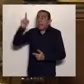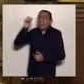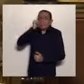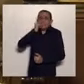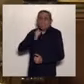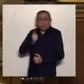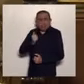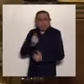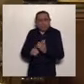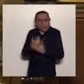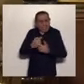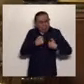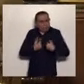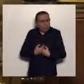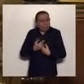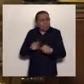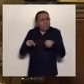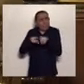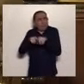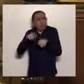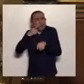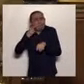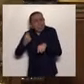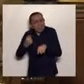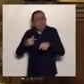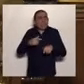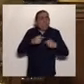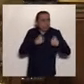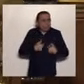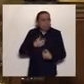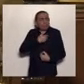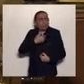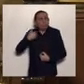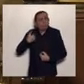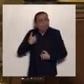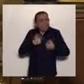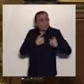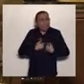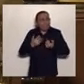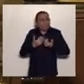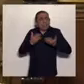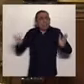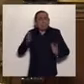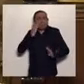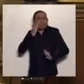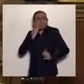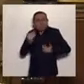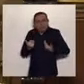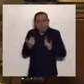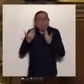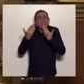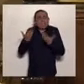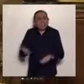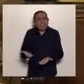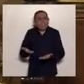Señor quiere forjar corazones de padres, corazones de madres, corazones abiertos, generosos en la